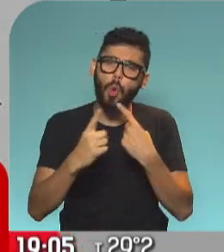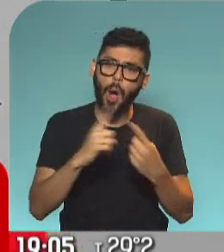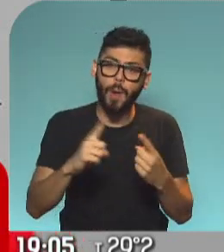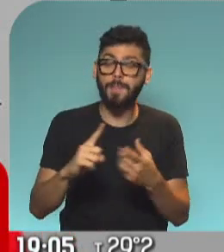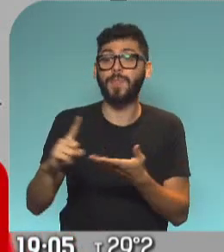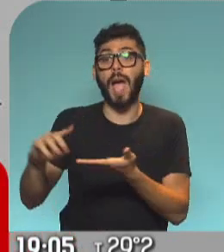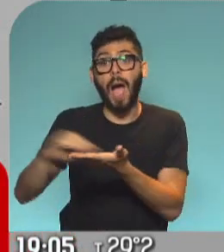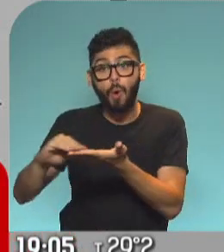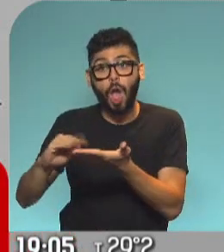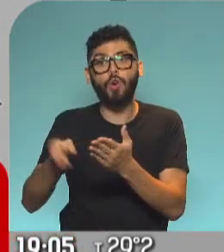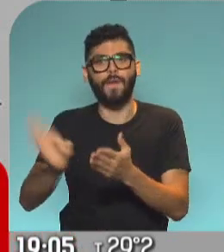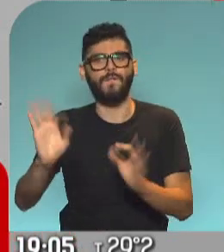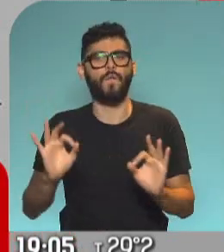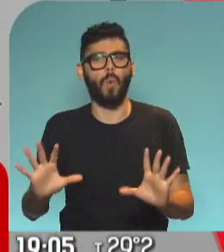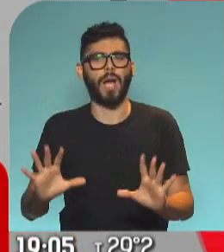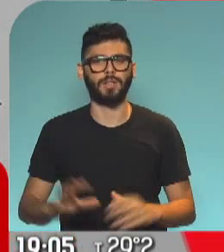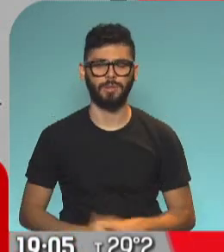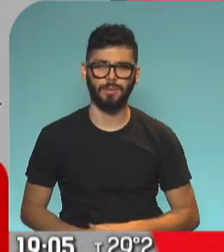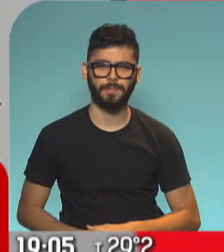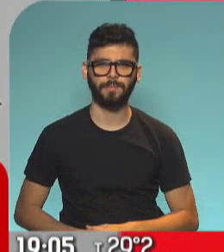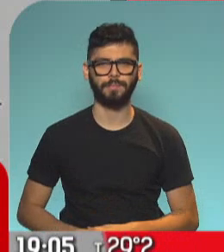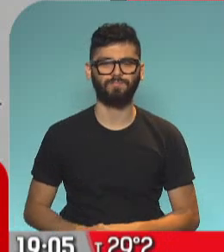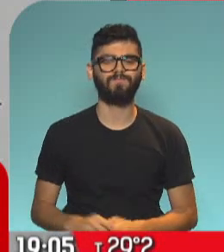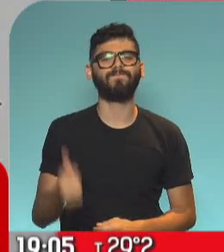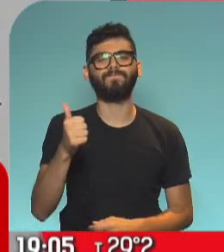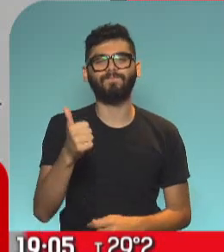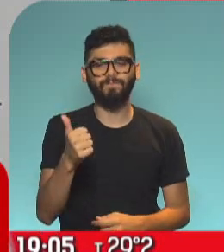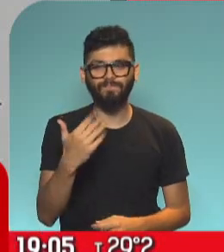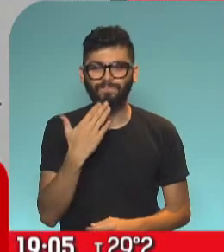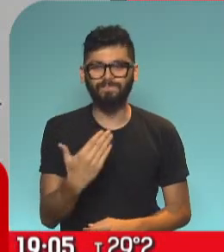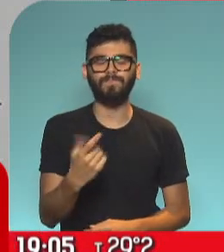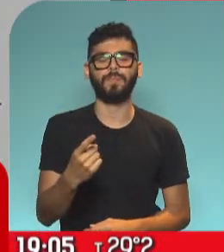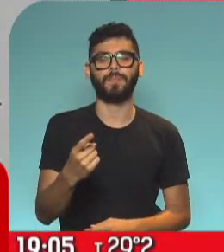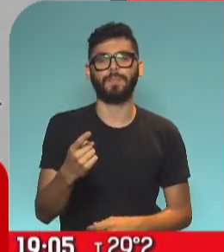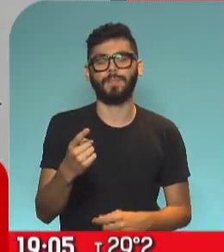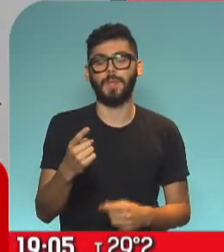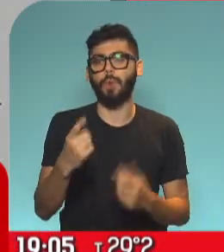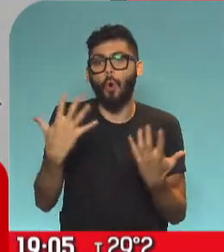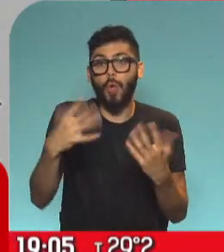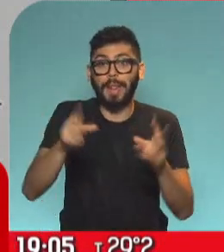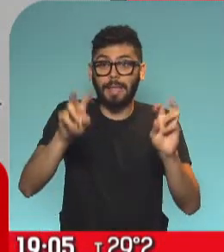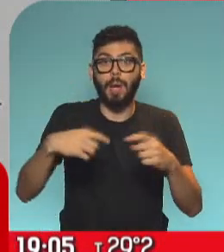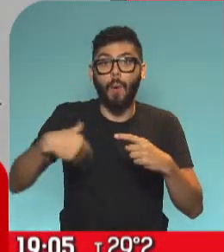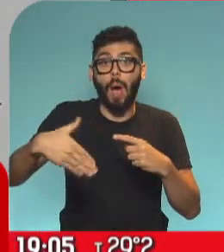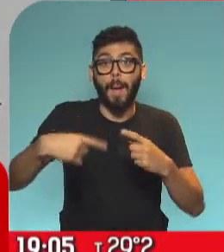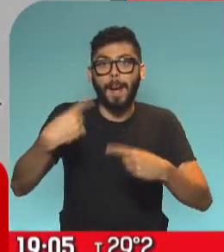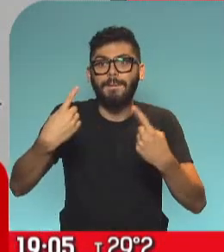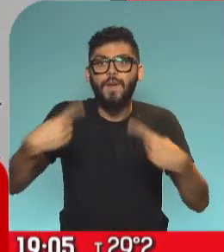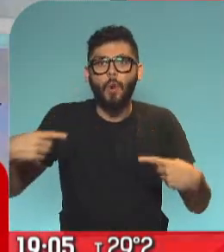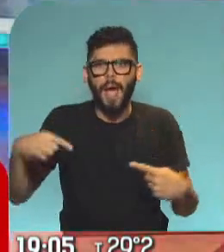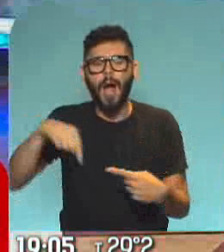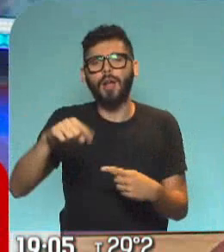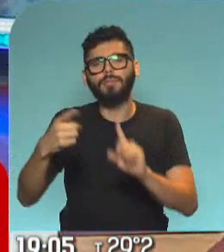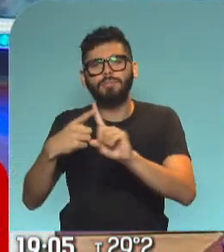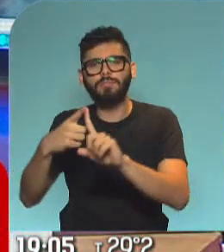está acciones gabriel por supuesto que seguiremos hablando de este tema y seguiremos con más novedades ahora vamos a tomar